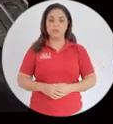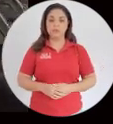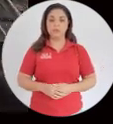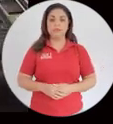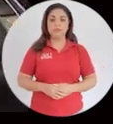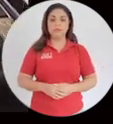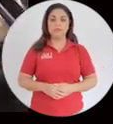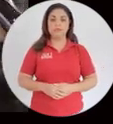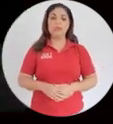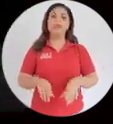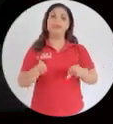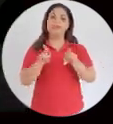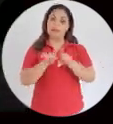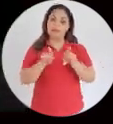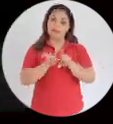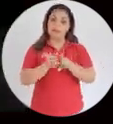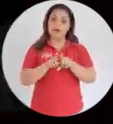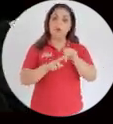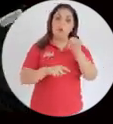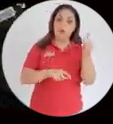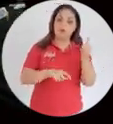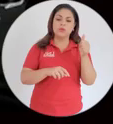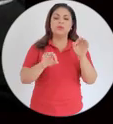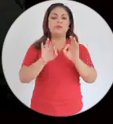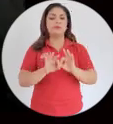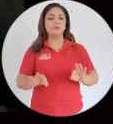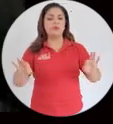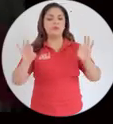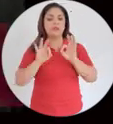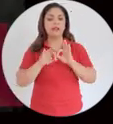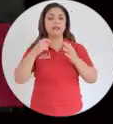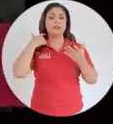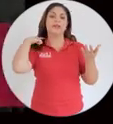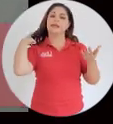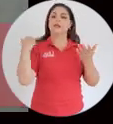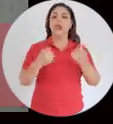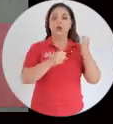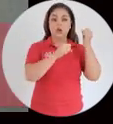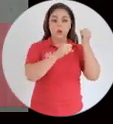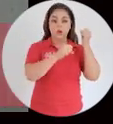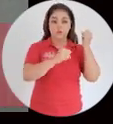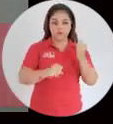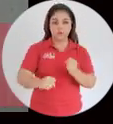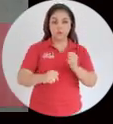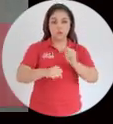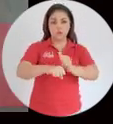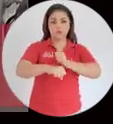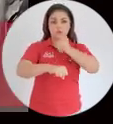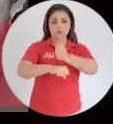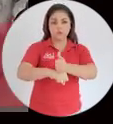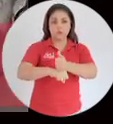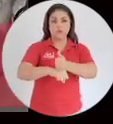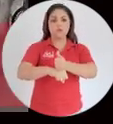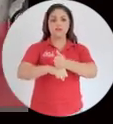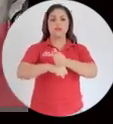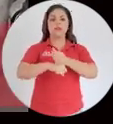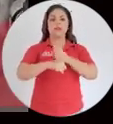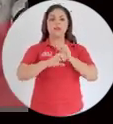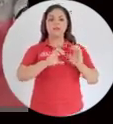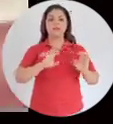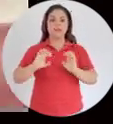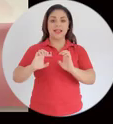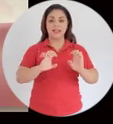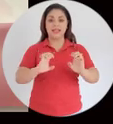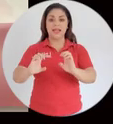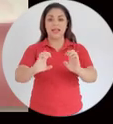otro lado, y muy importante, fue la consolidación de todo un tejido social con